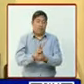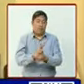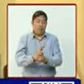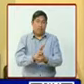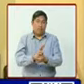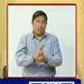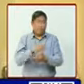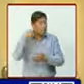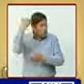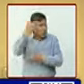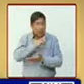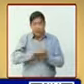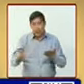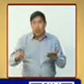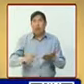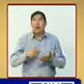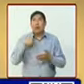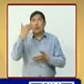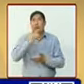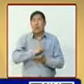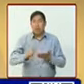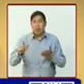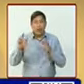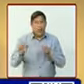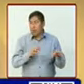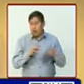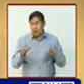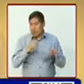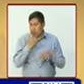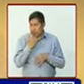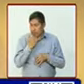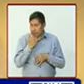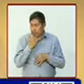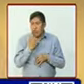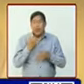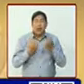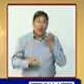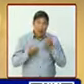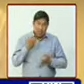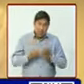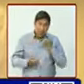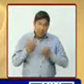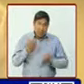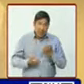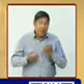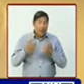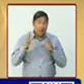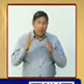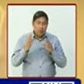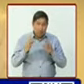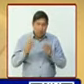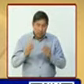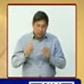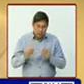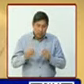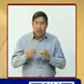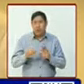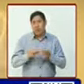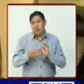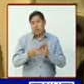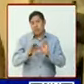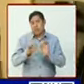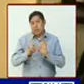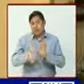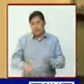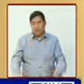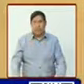vamos a decidir su tratamiento. La siguiente semana lo que vamos a hacer es evaluarlo para ver que la infección haya cedido y a programar su